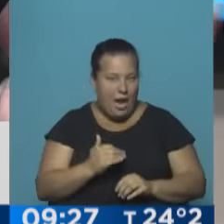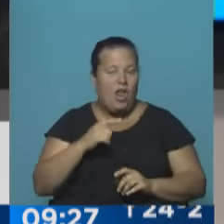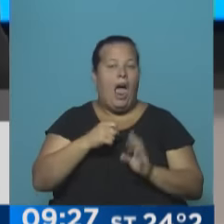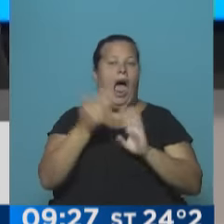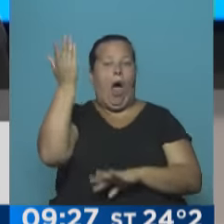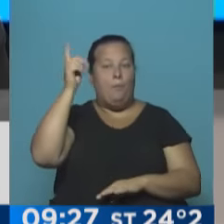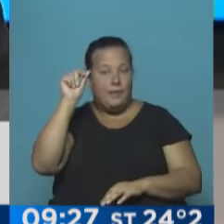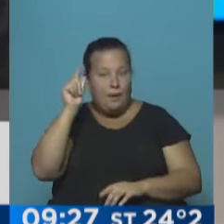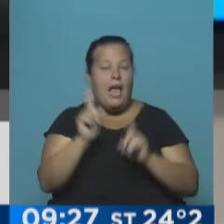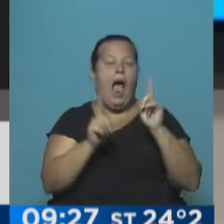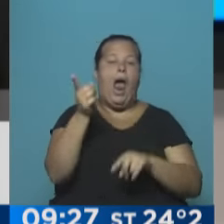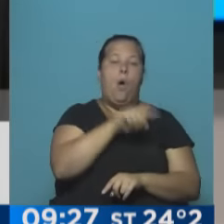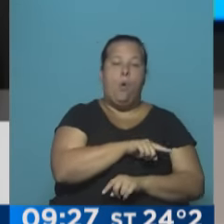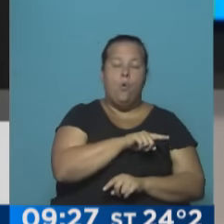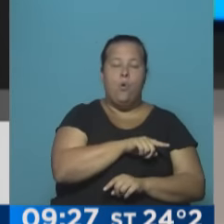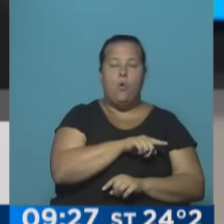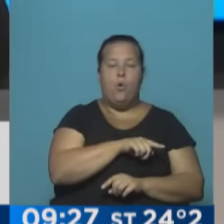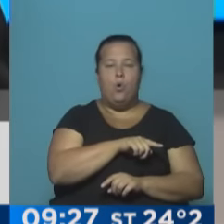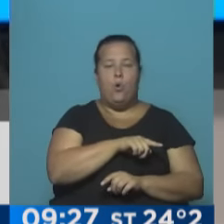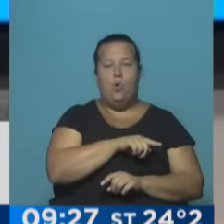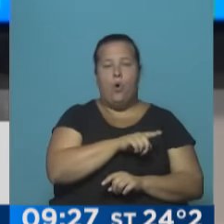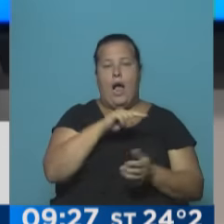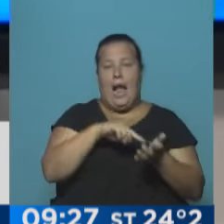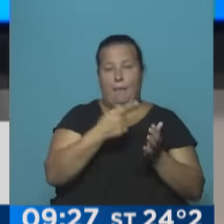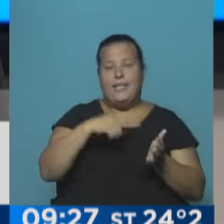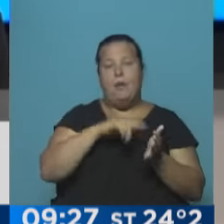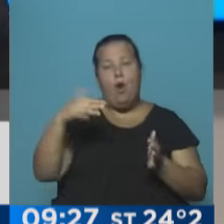aumentó la tarifa y en el caso de capital y granos aires no